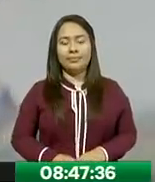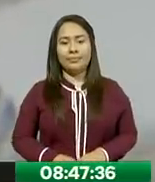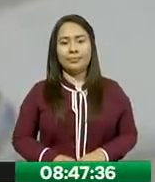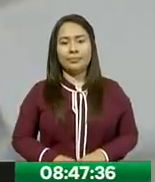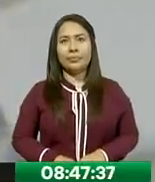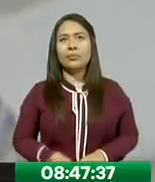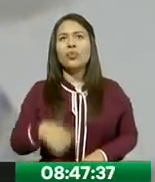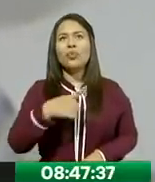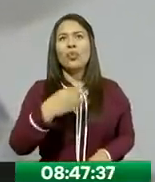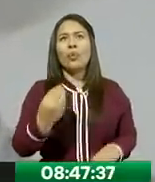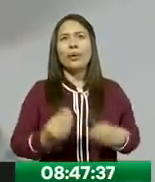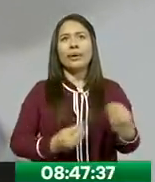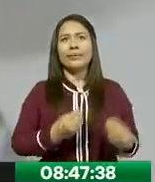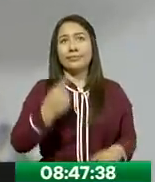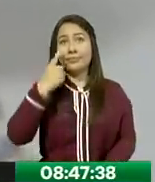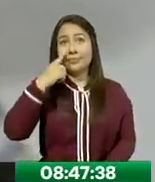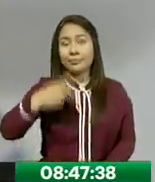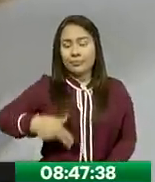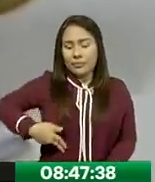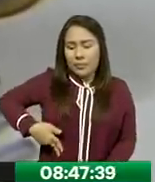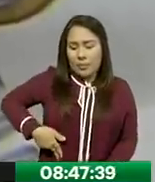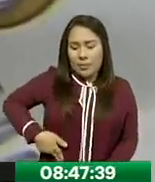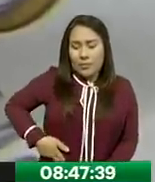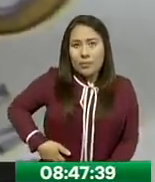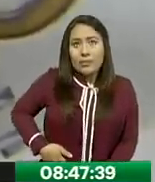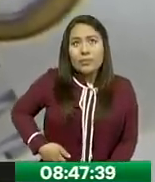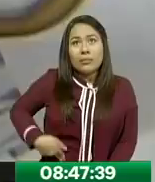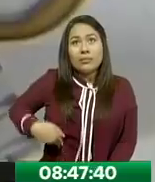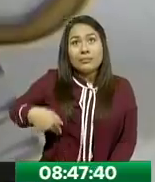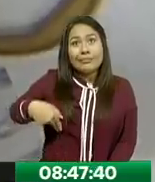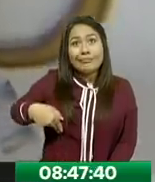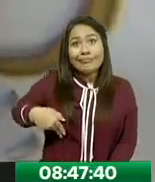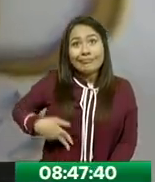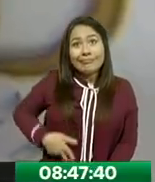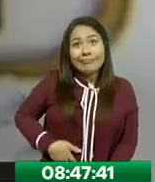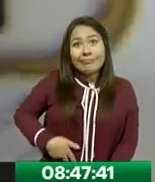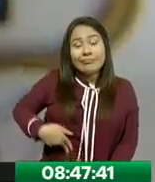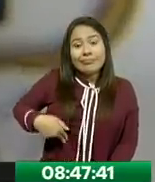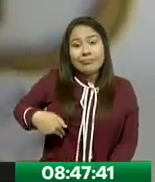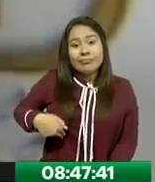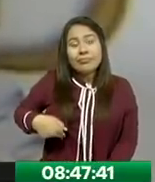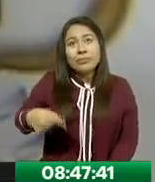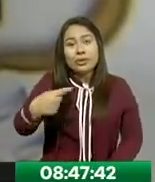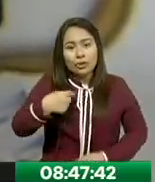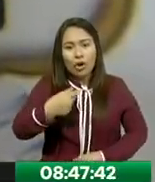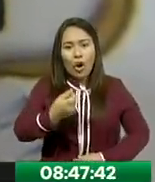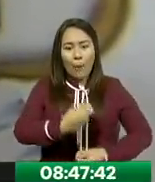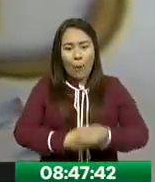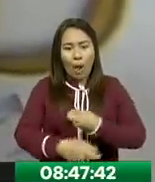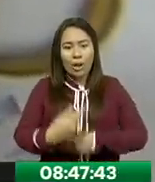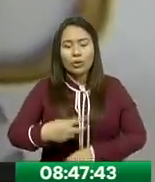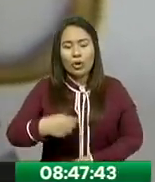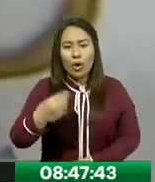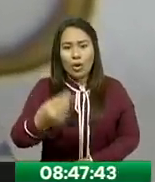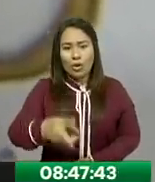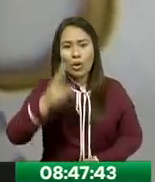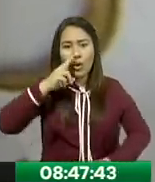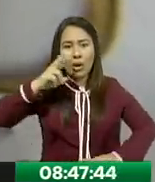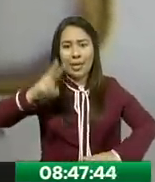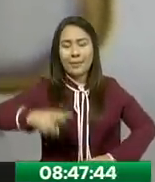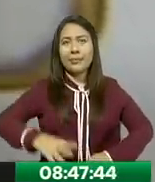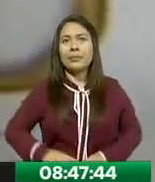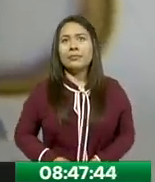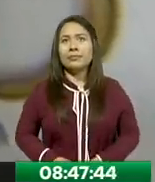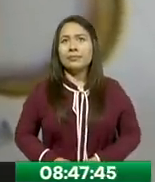¿De ahí qué hace? Y de ahí él hace... Yo le doy el vuelto y todo, pero como yo lo vi como